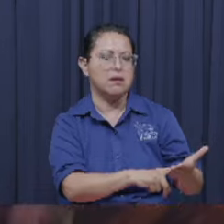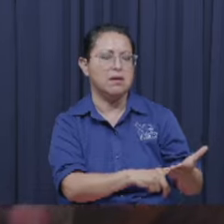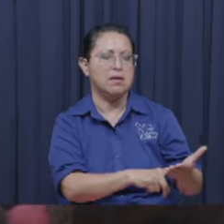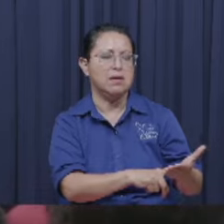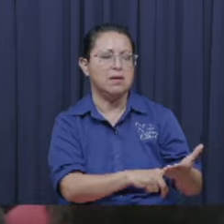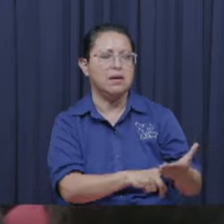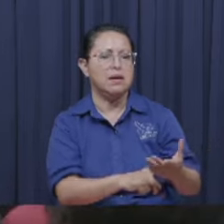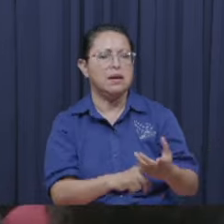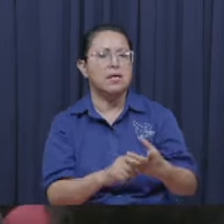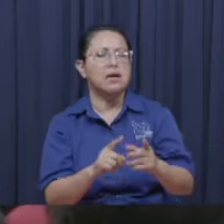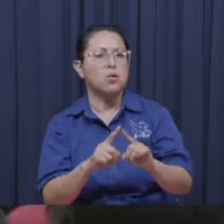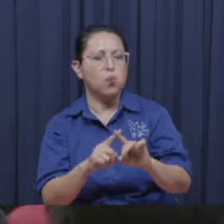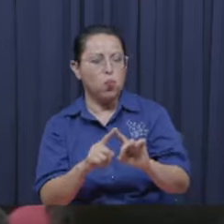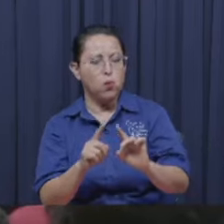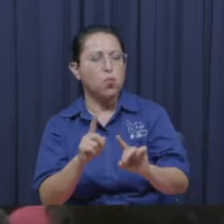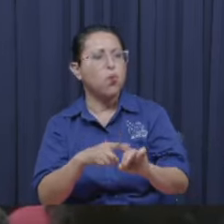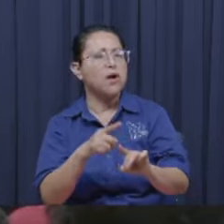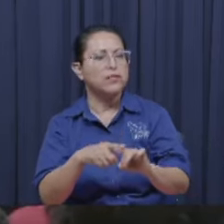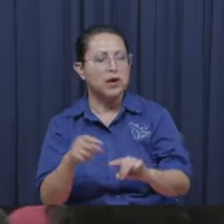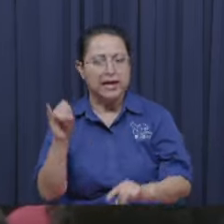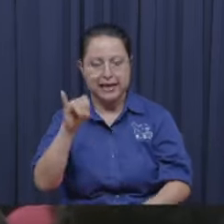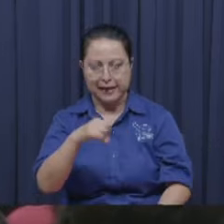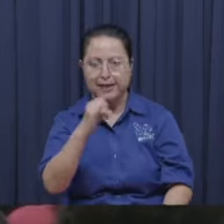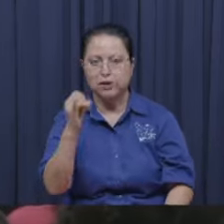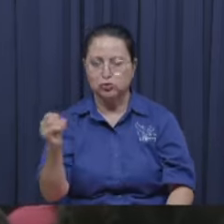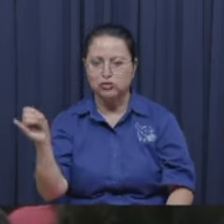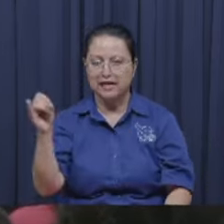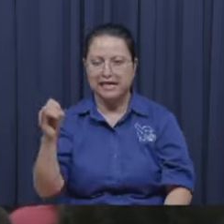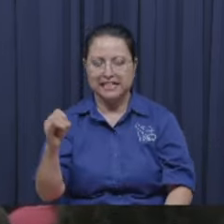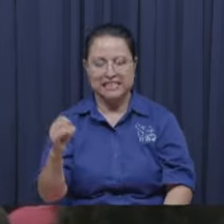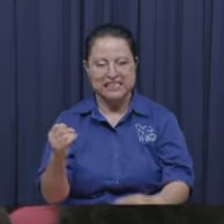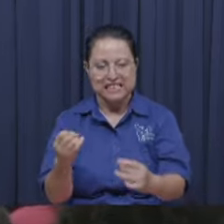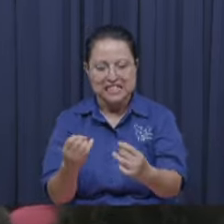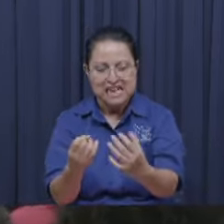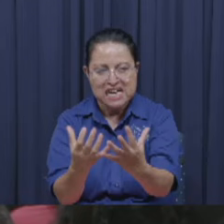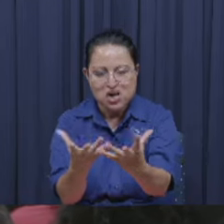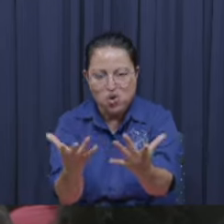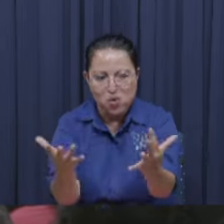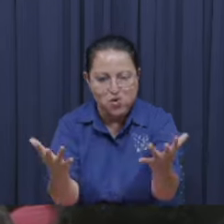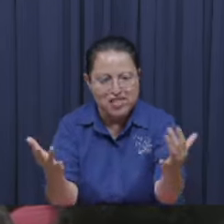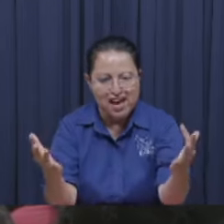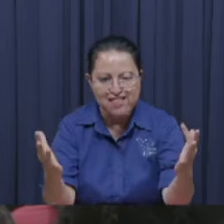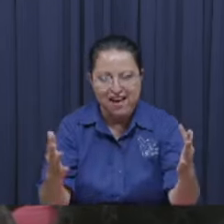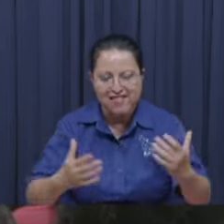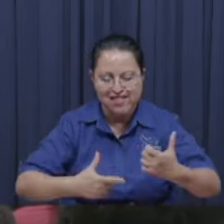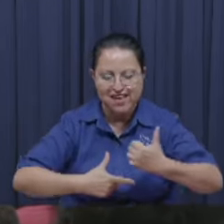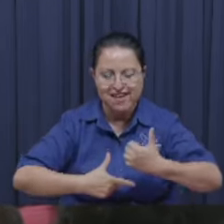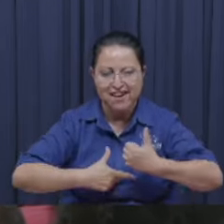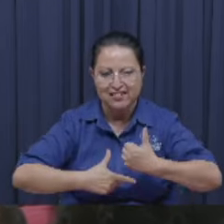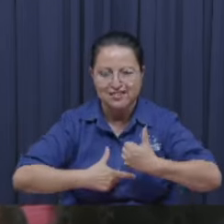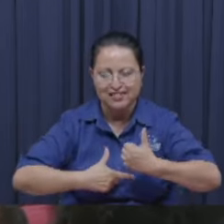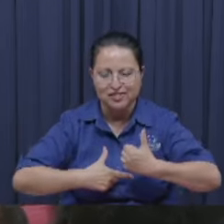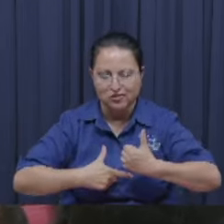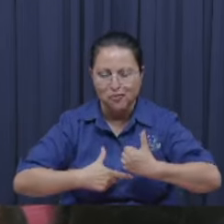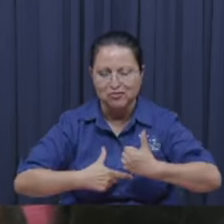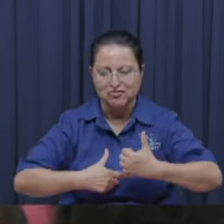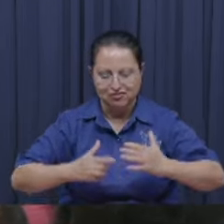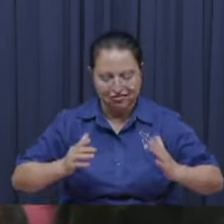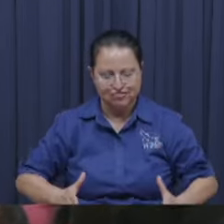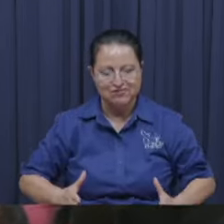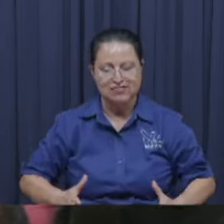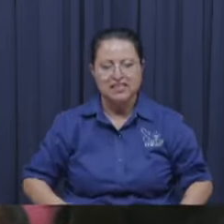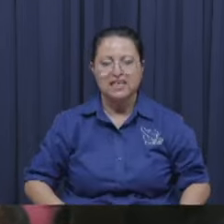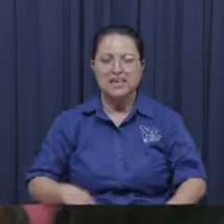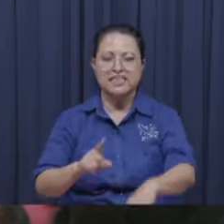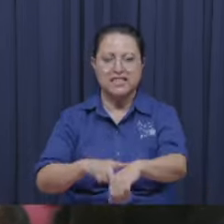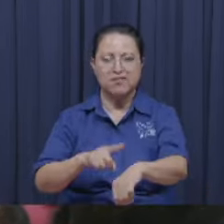Cuando veáis a Jerusalén rodeada de ejércitos, el tiempo de su devastación ha